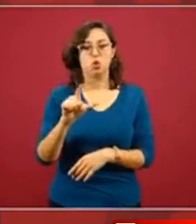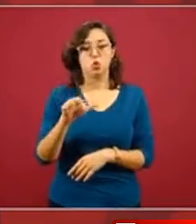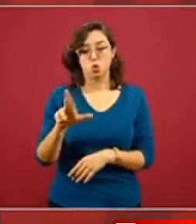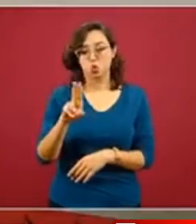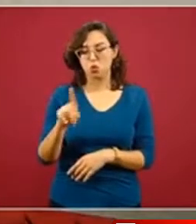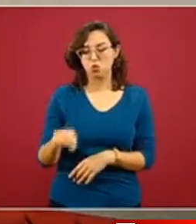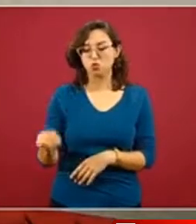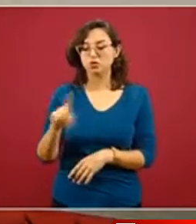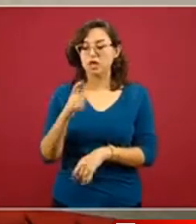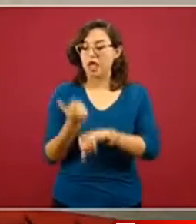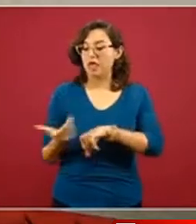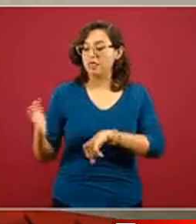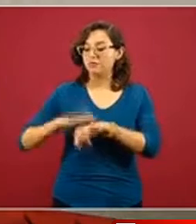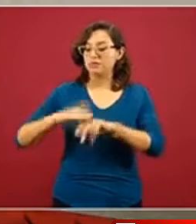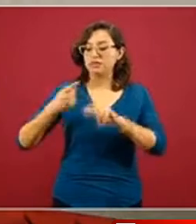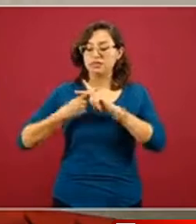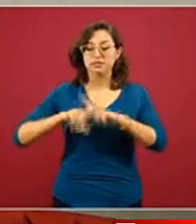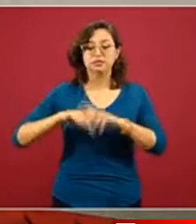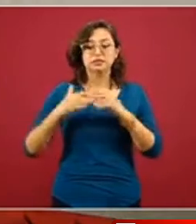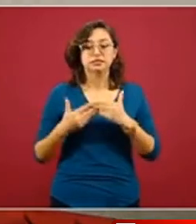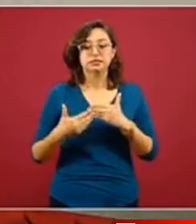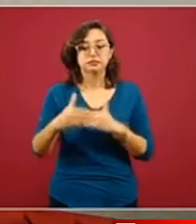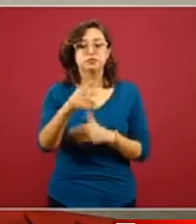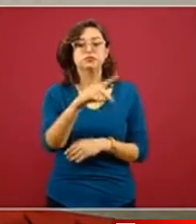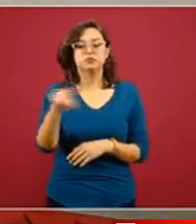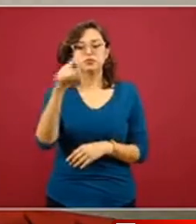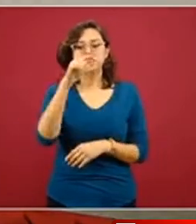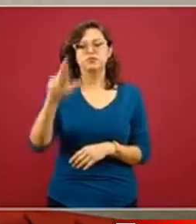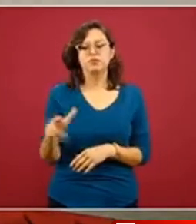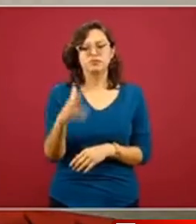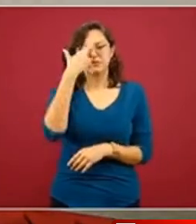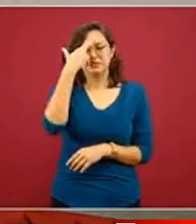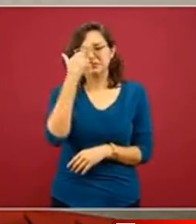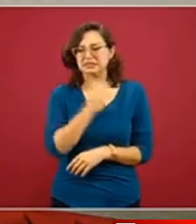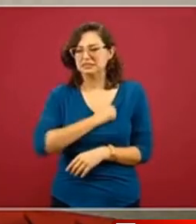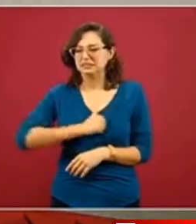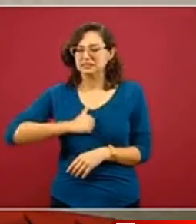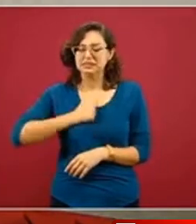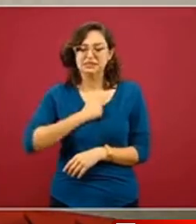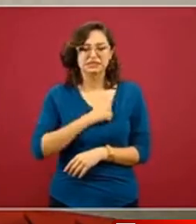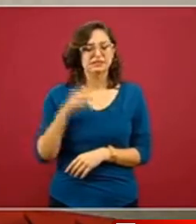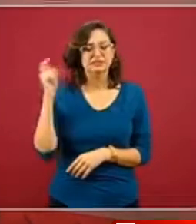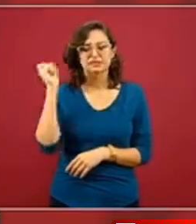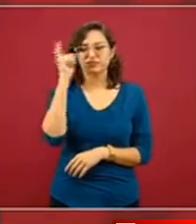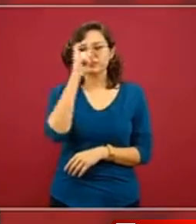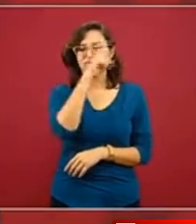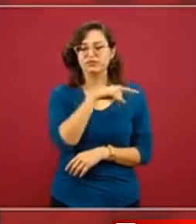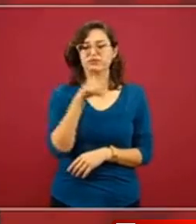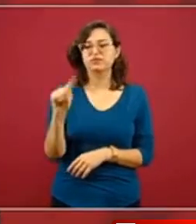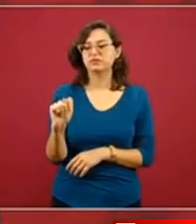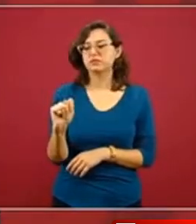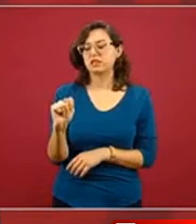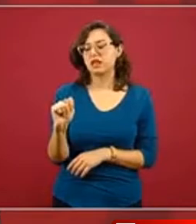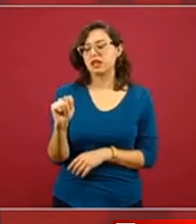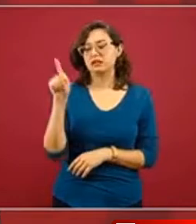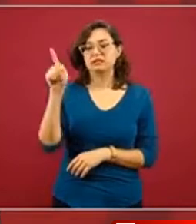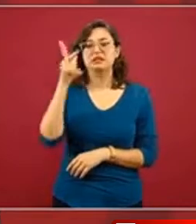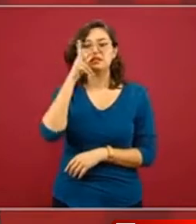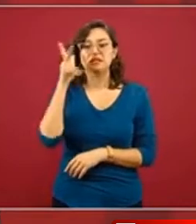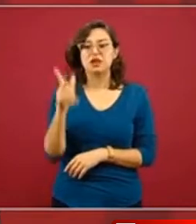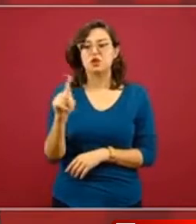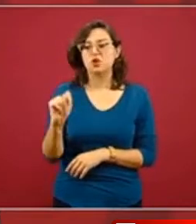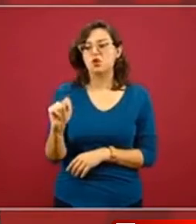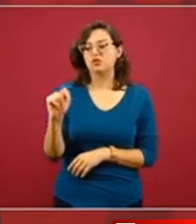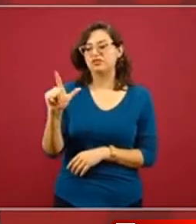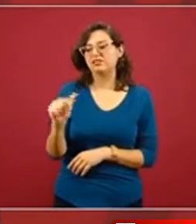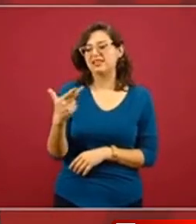esta administración, recordarán que tuvimos un evento muy trágico y muy lamentable en Tlahuelipan, Hidalgo, a